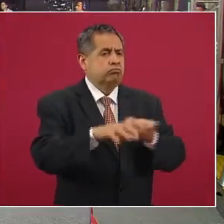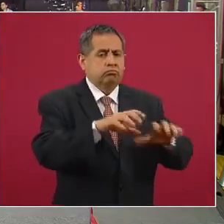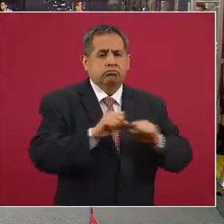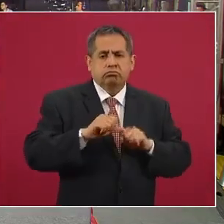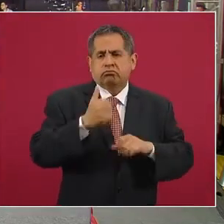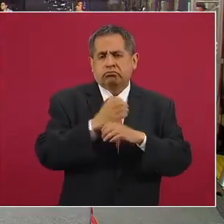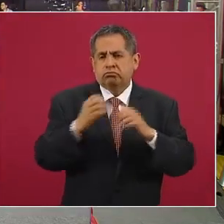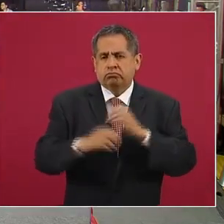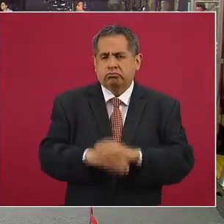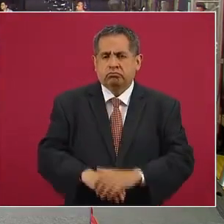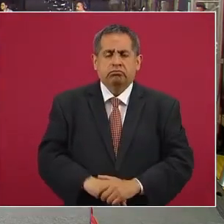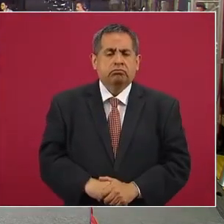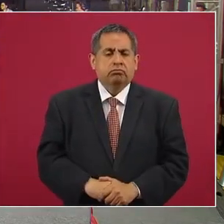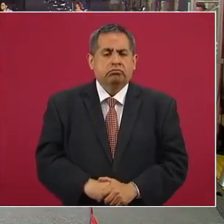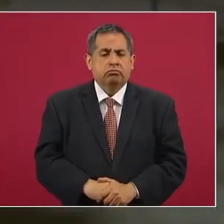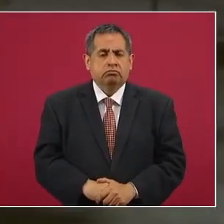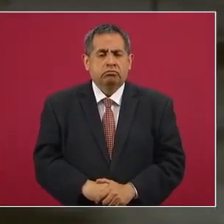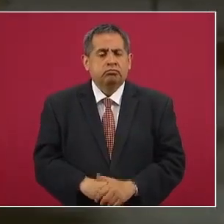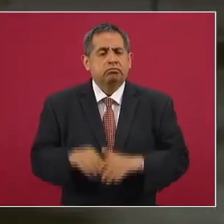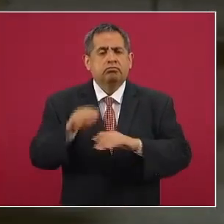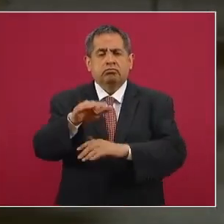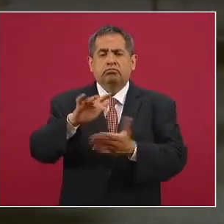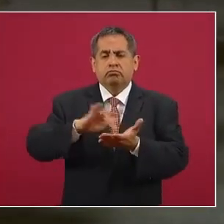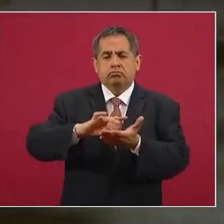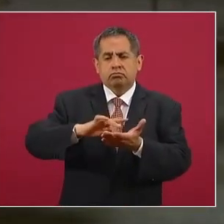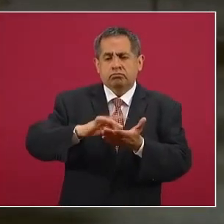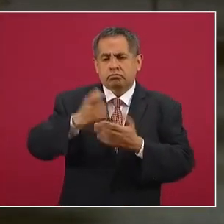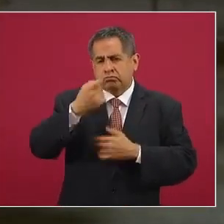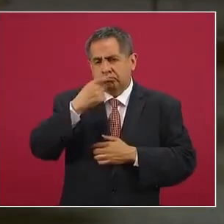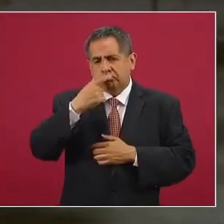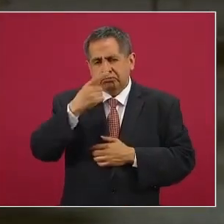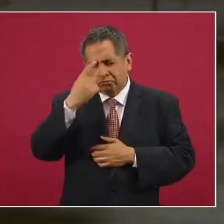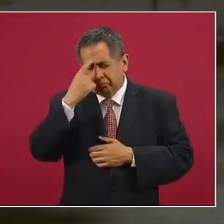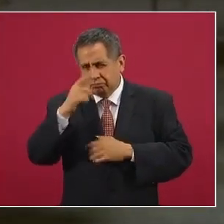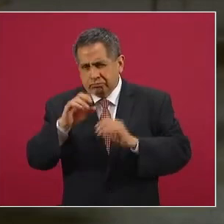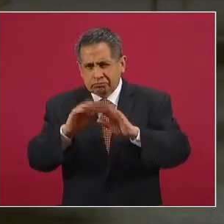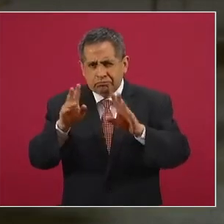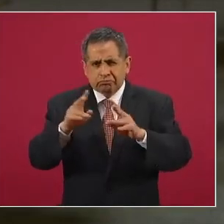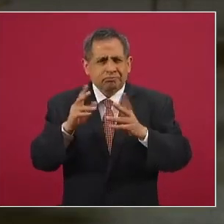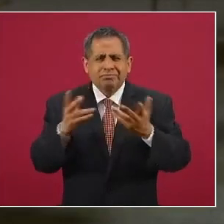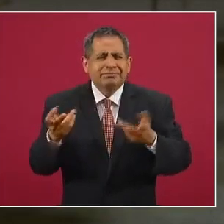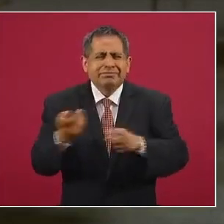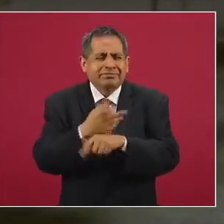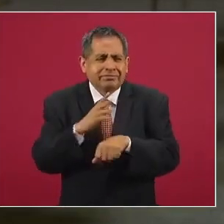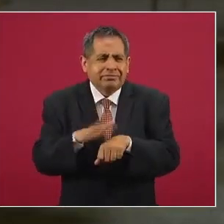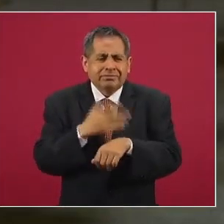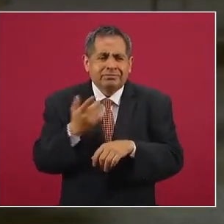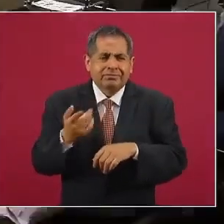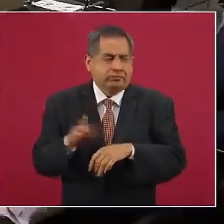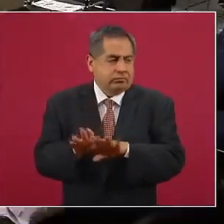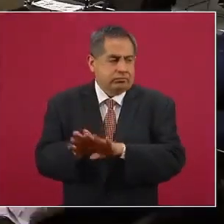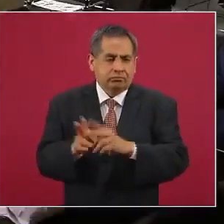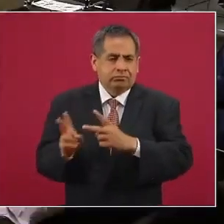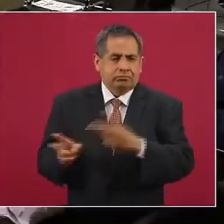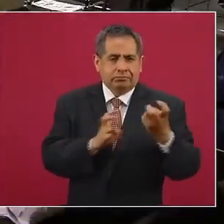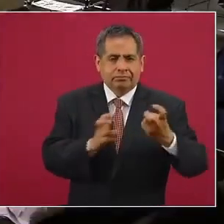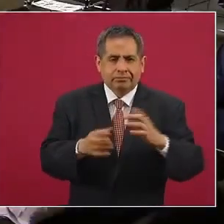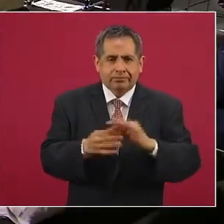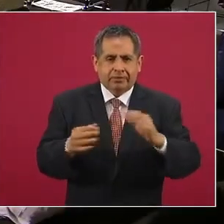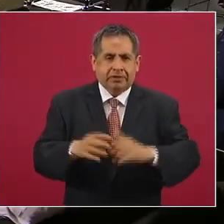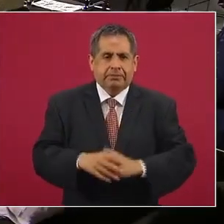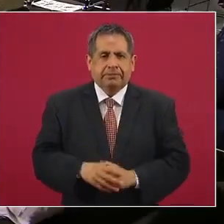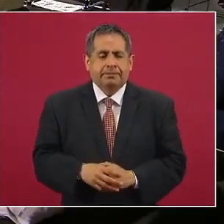Lo de los medicamentos robados, ¿tenían seguro o no tenían seguro? ¿Cómo está eso? Pues se